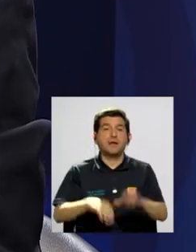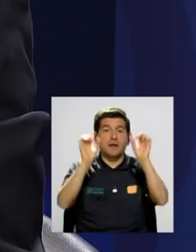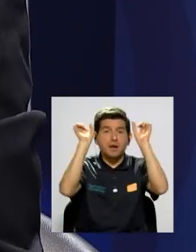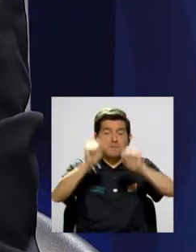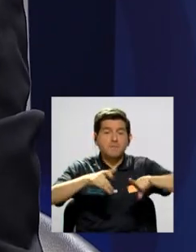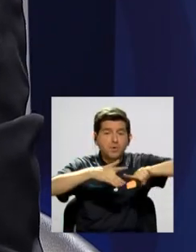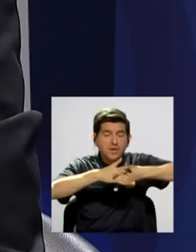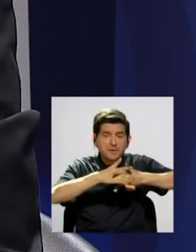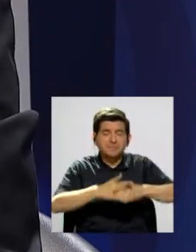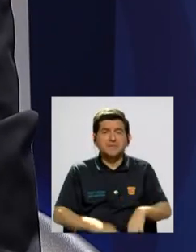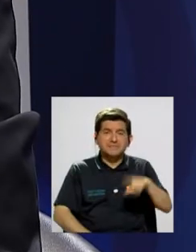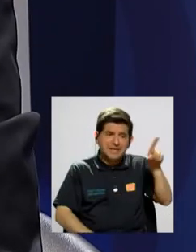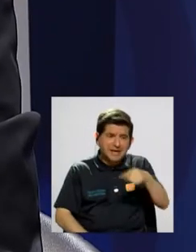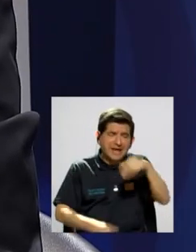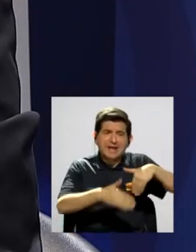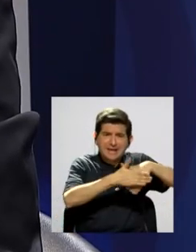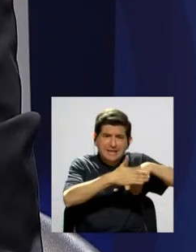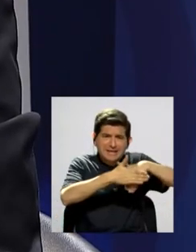empezar a desentrabar